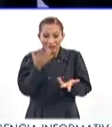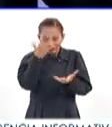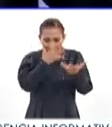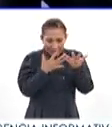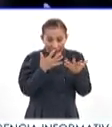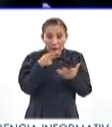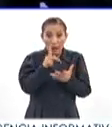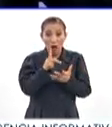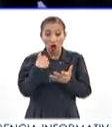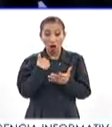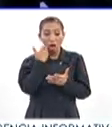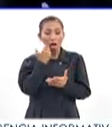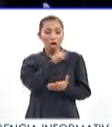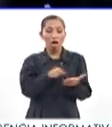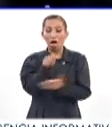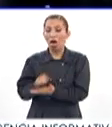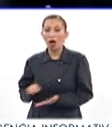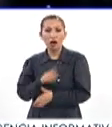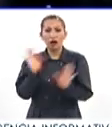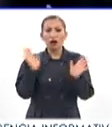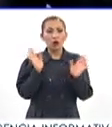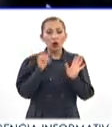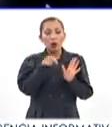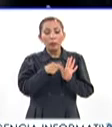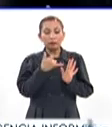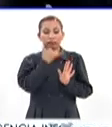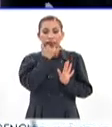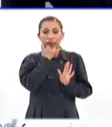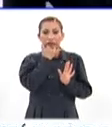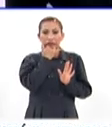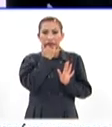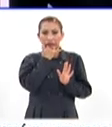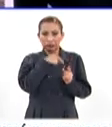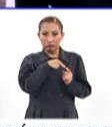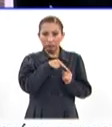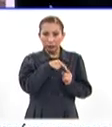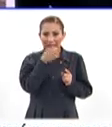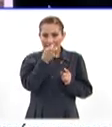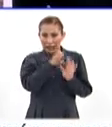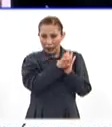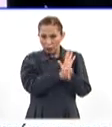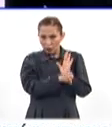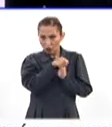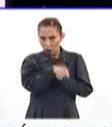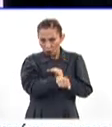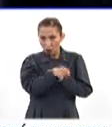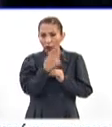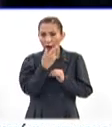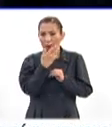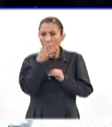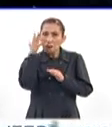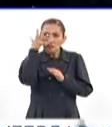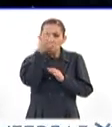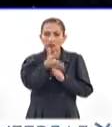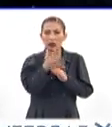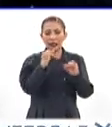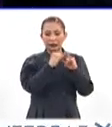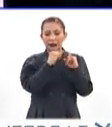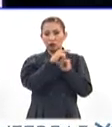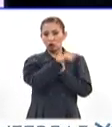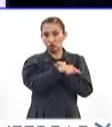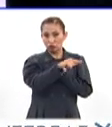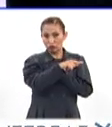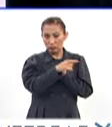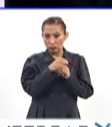no de manera consciente quiso anular este voto. Entonces, esta es una oportunidad de mejora para los